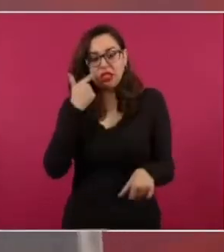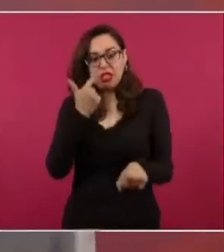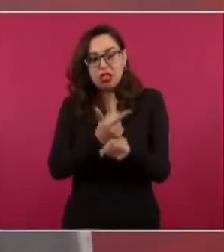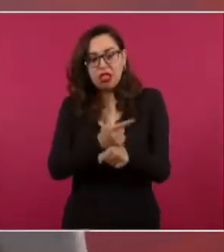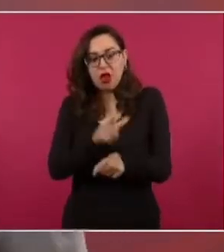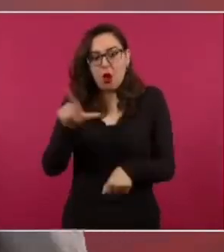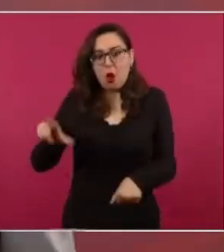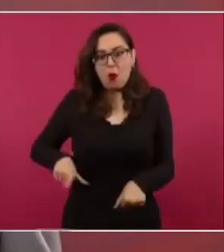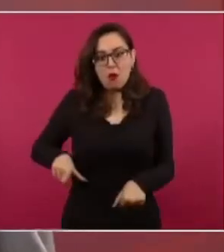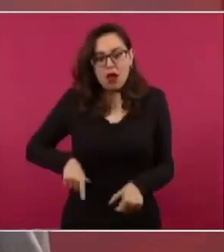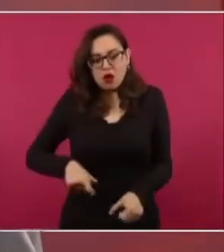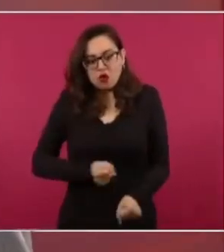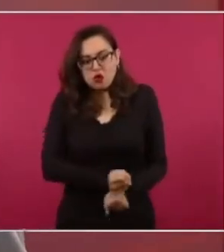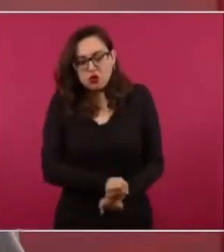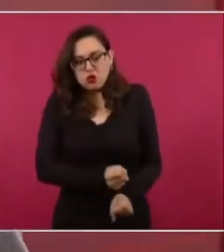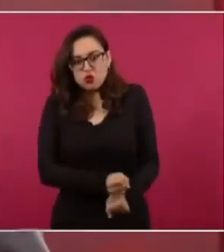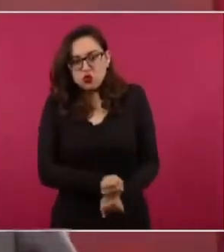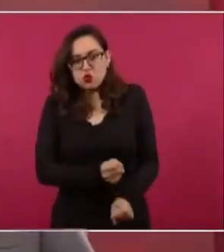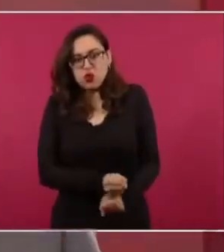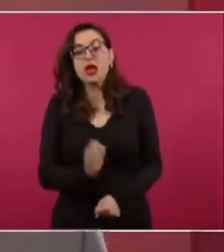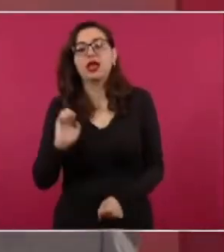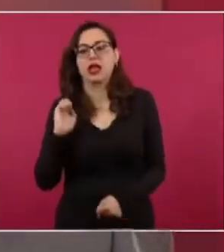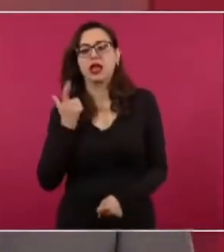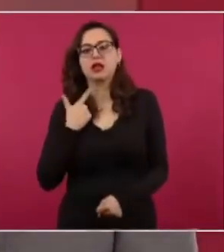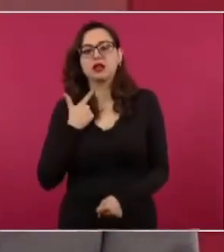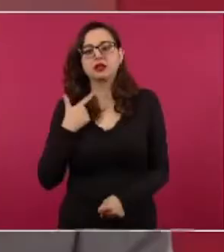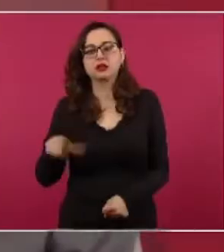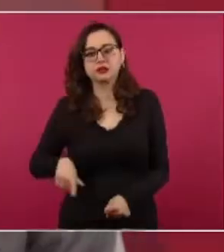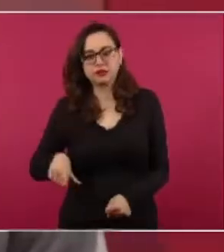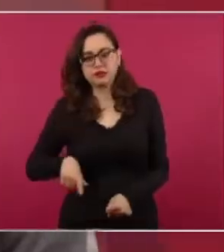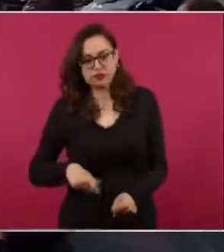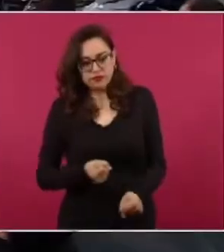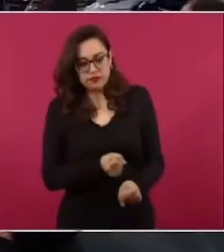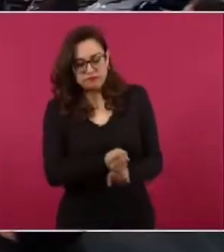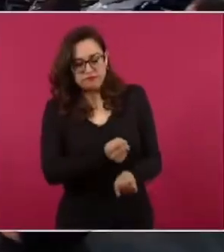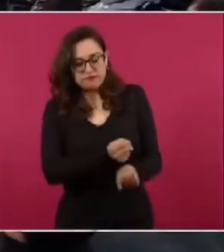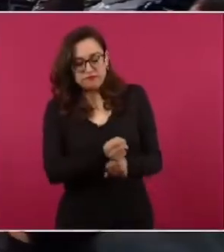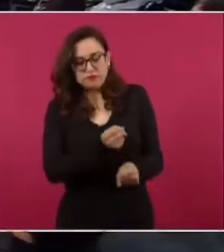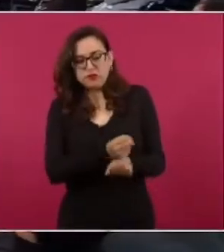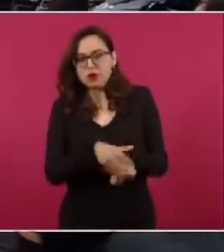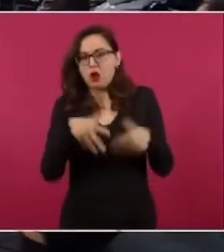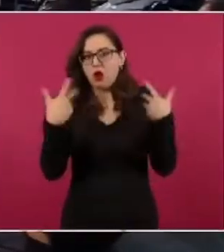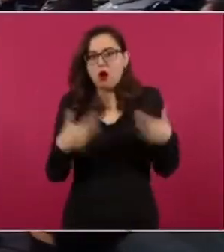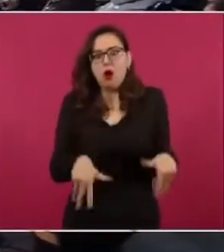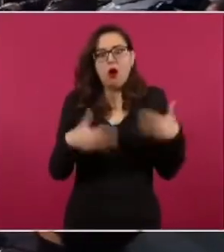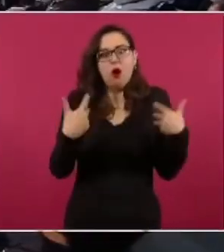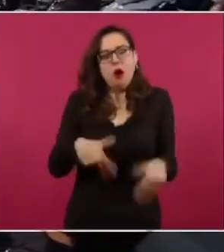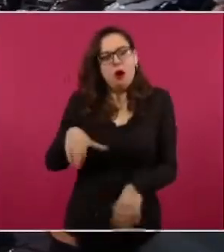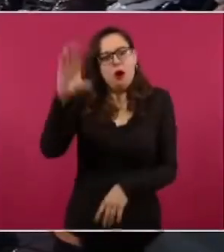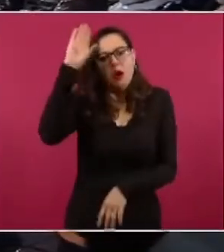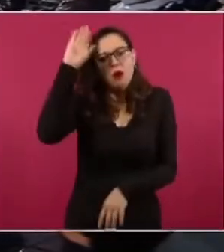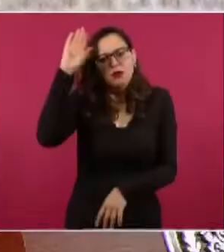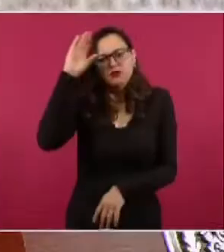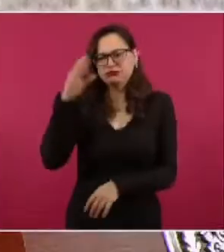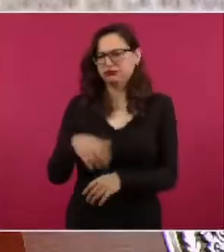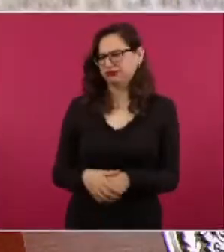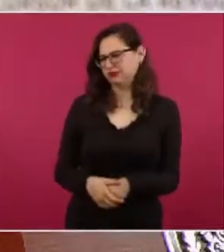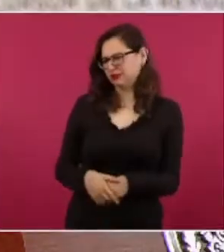Pero ¿cómo nos vamos a llamar a sorpresa? Si eso es